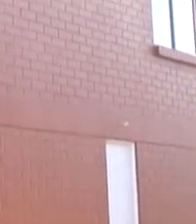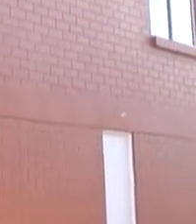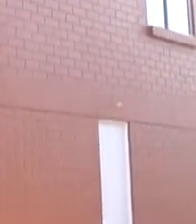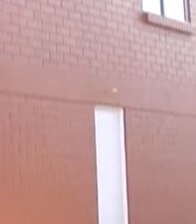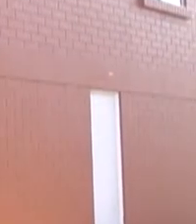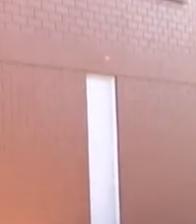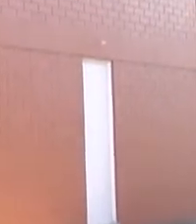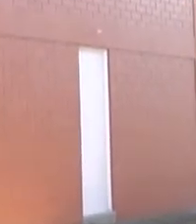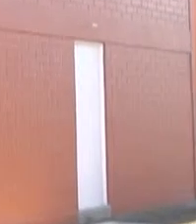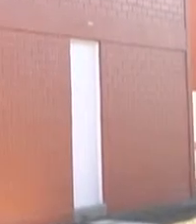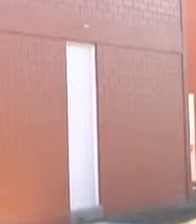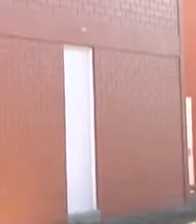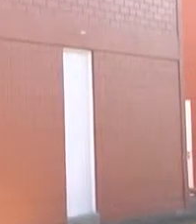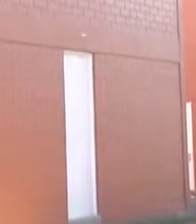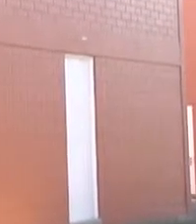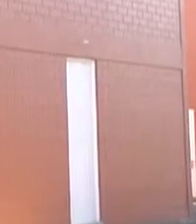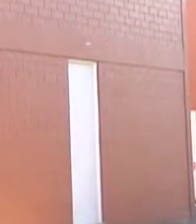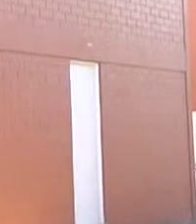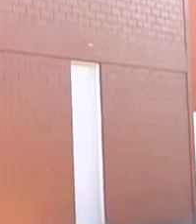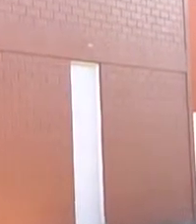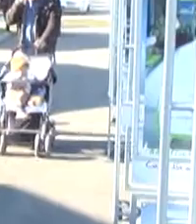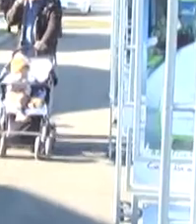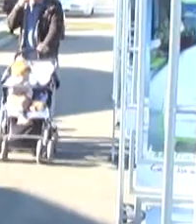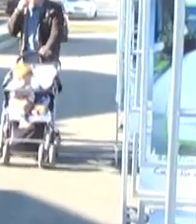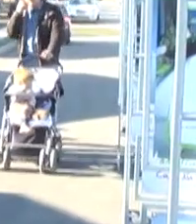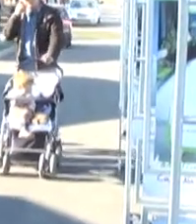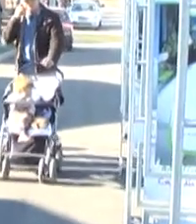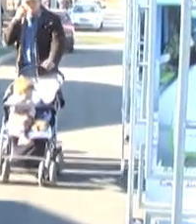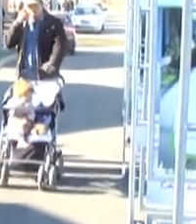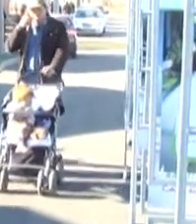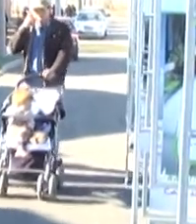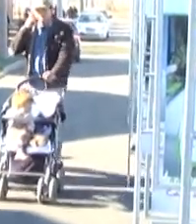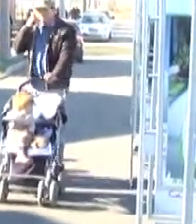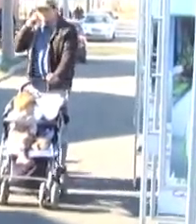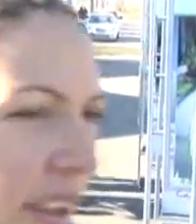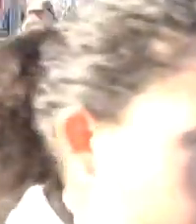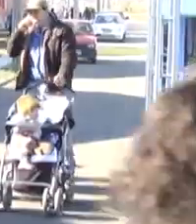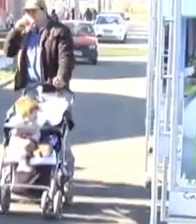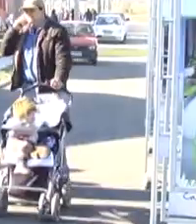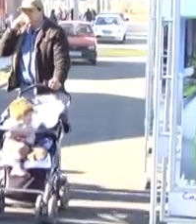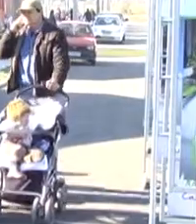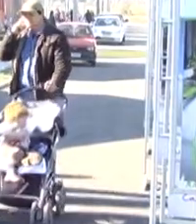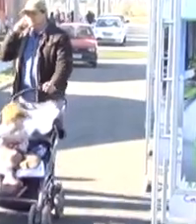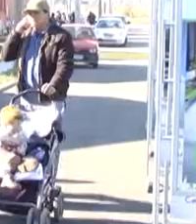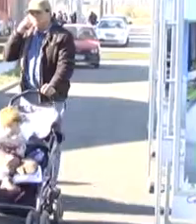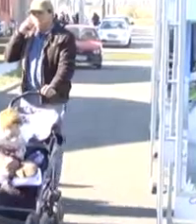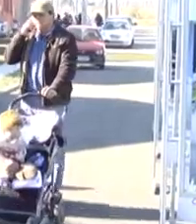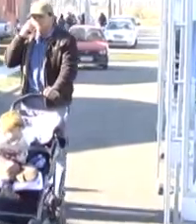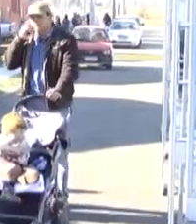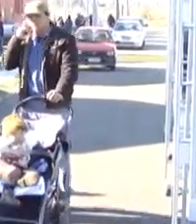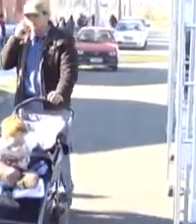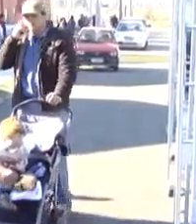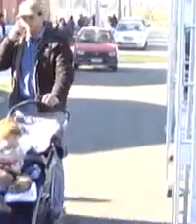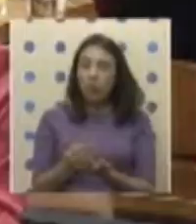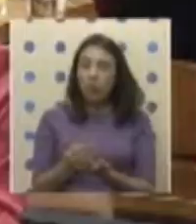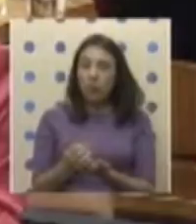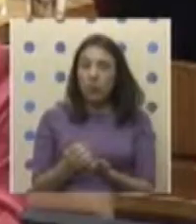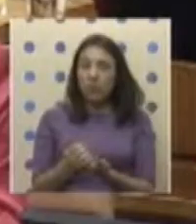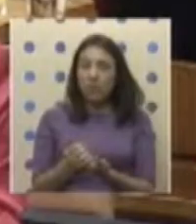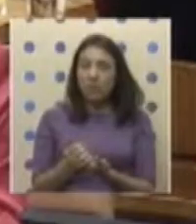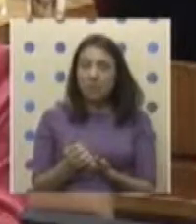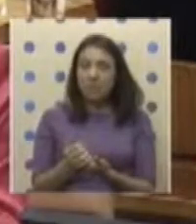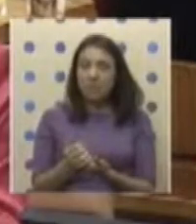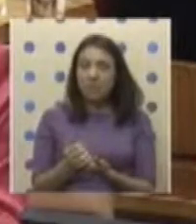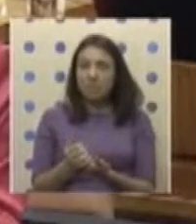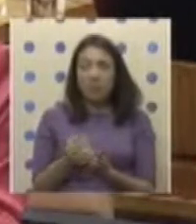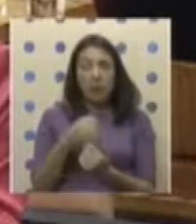31 lamentó que el actual gobierno haya heredado este tema para la próxima administración política que deba asumir en el país. Y